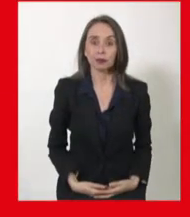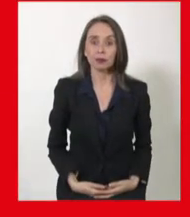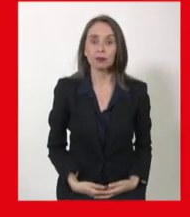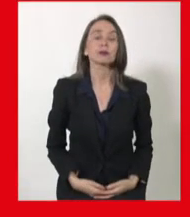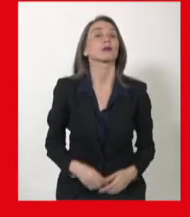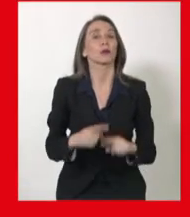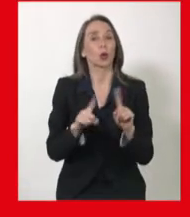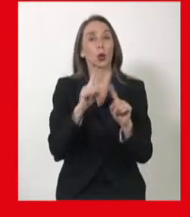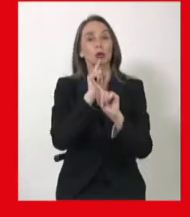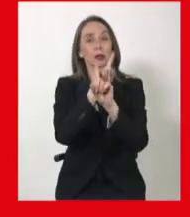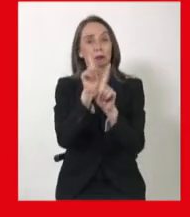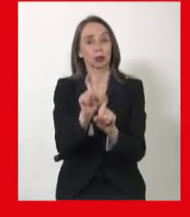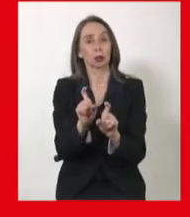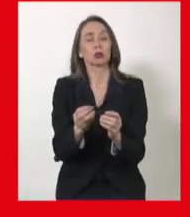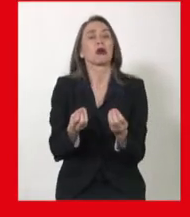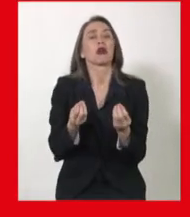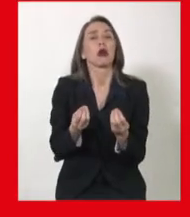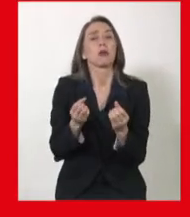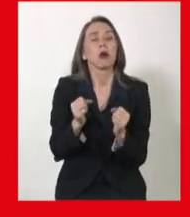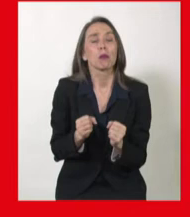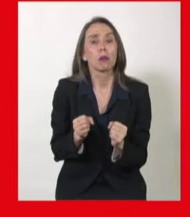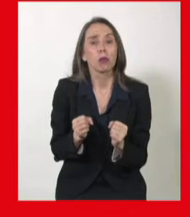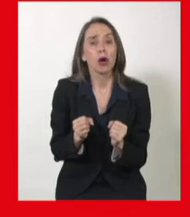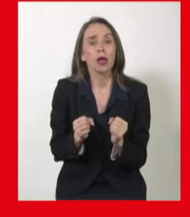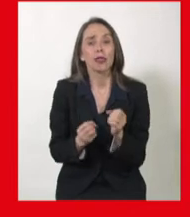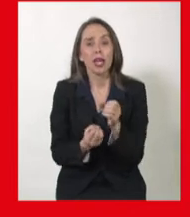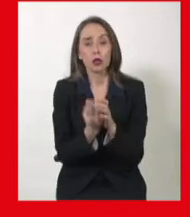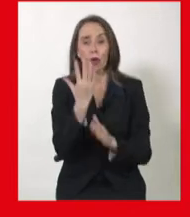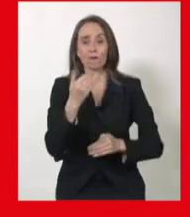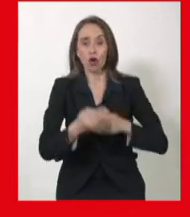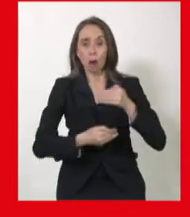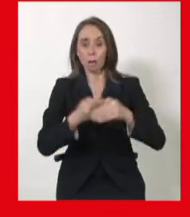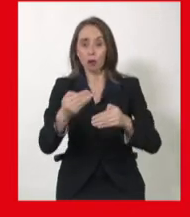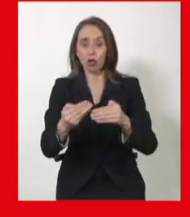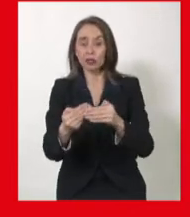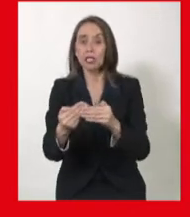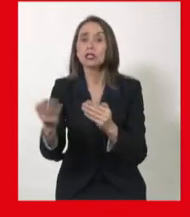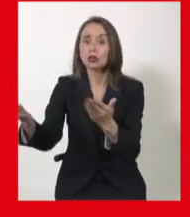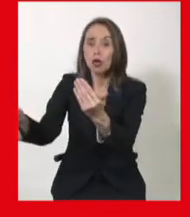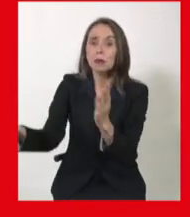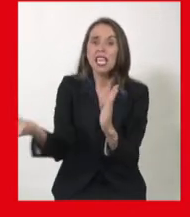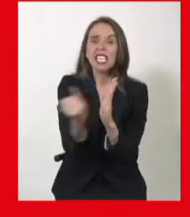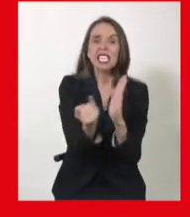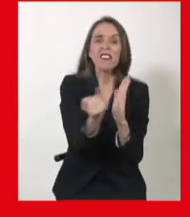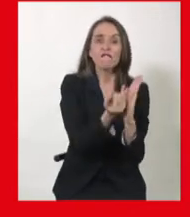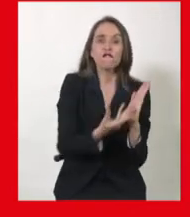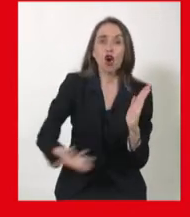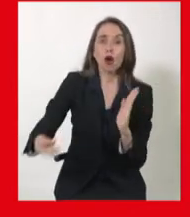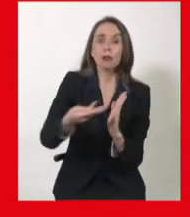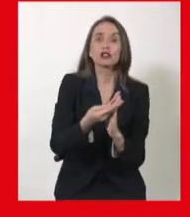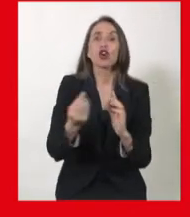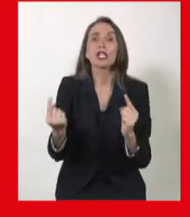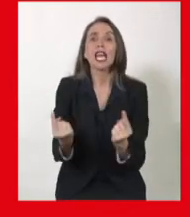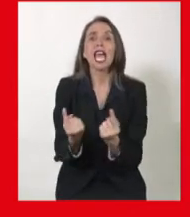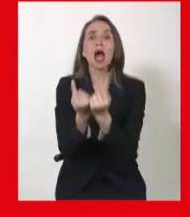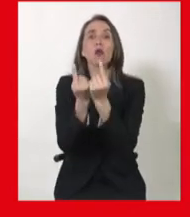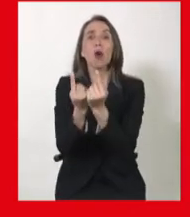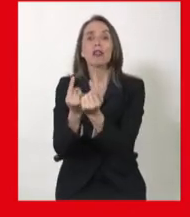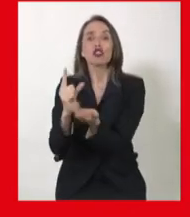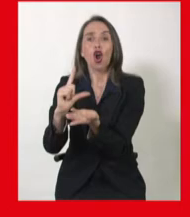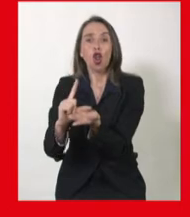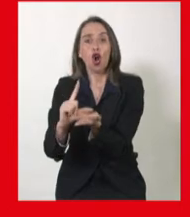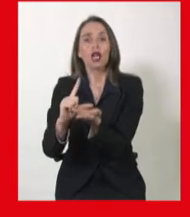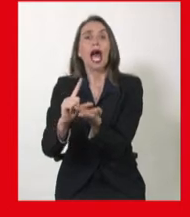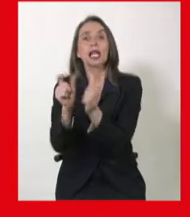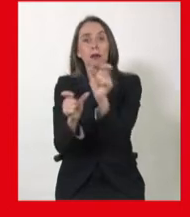Siguiente pregunta. ¿Cómo podría alimentar este nuevo proceso la información recopilada a través de los encuentros locales autoconvocados